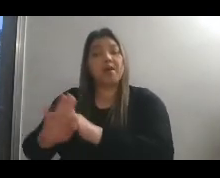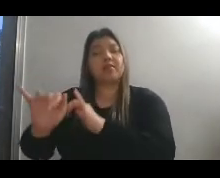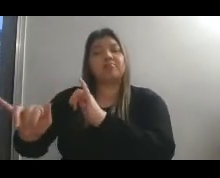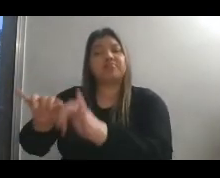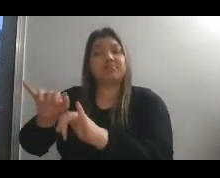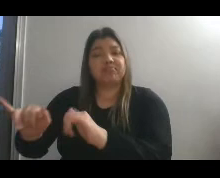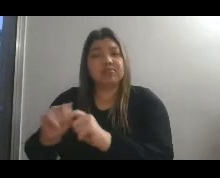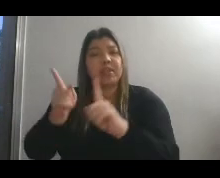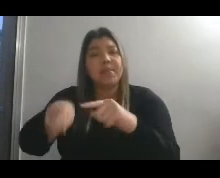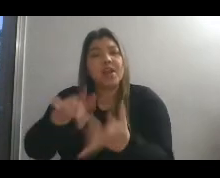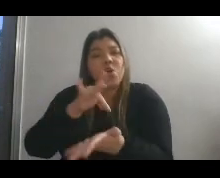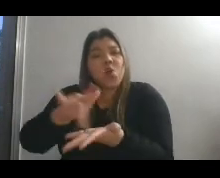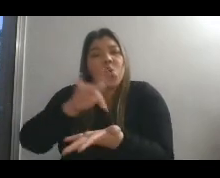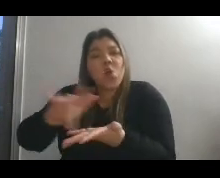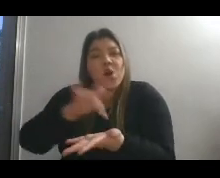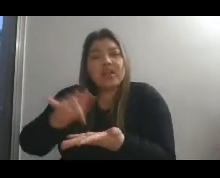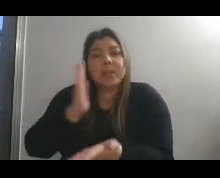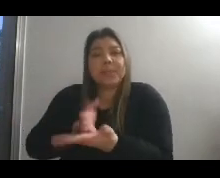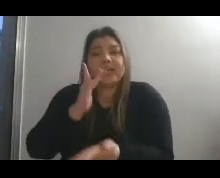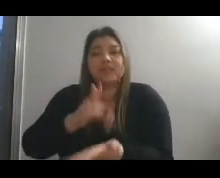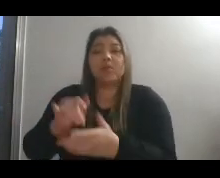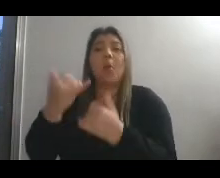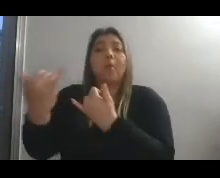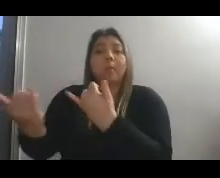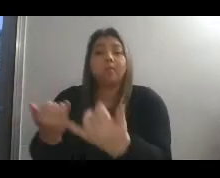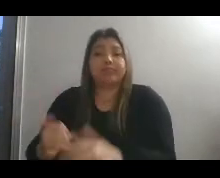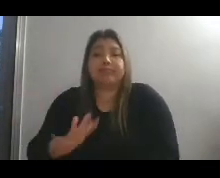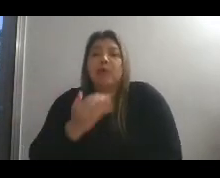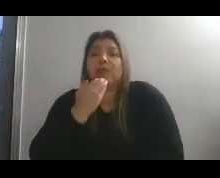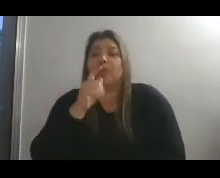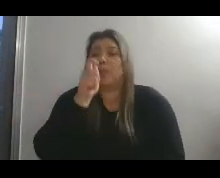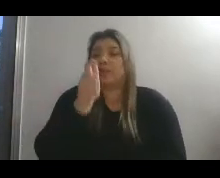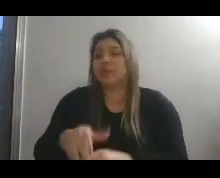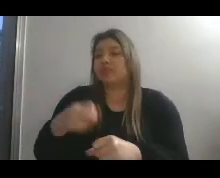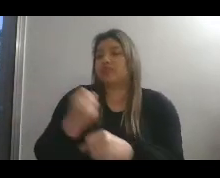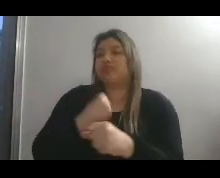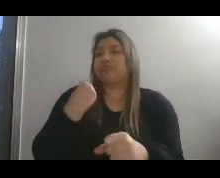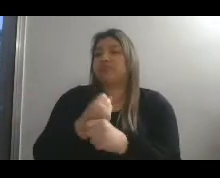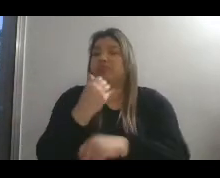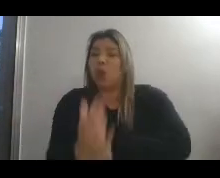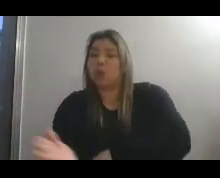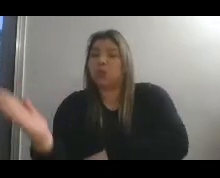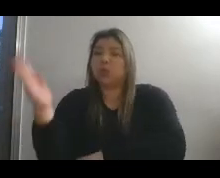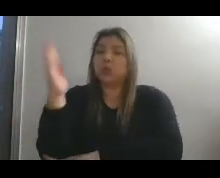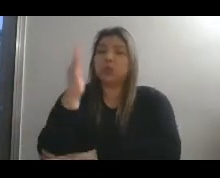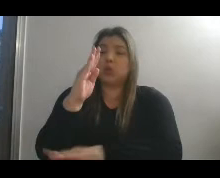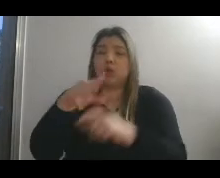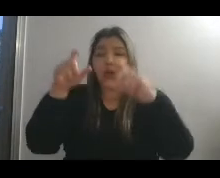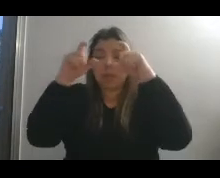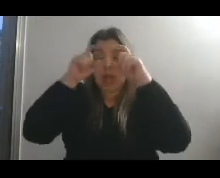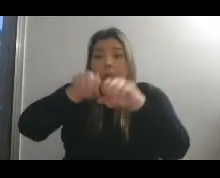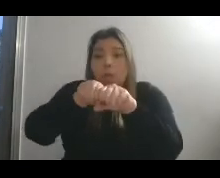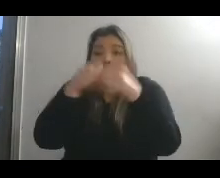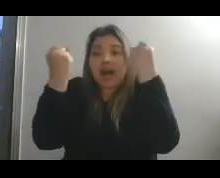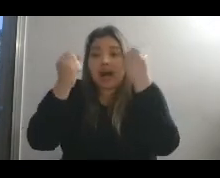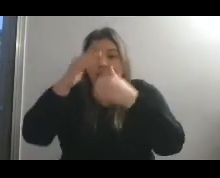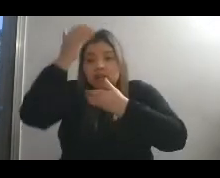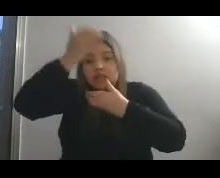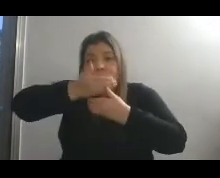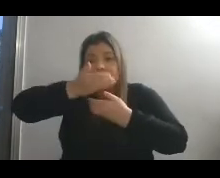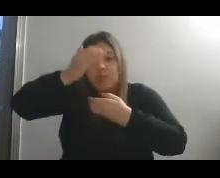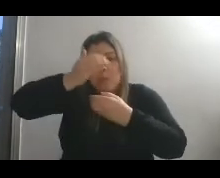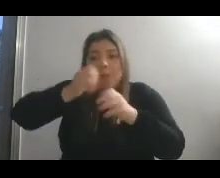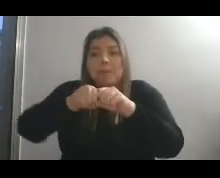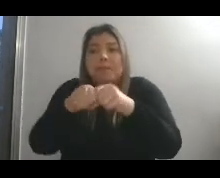así. ¿Qué pasa si a un trabajador en la mitad del turno se le rompen las gafas o se le rompen la careta? ¿Cómo sería esa reposición si hay